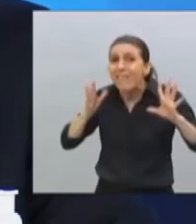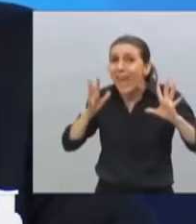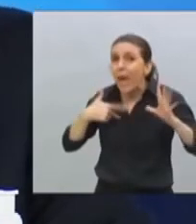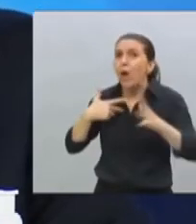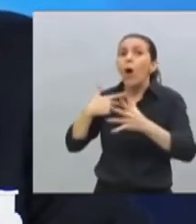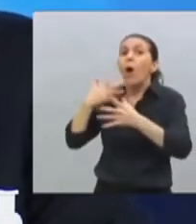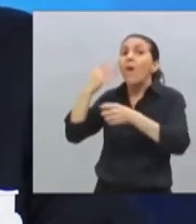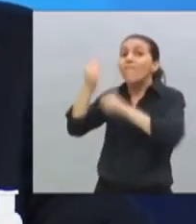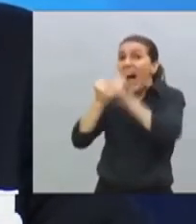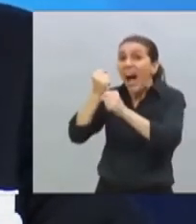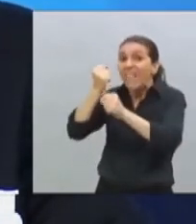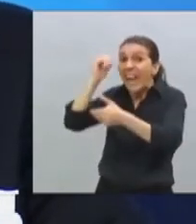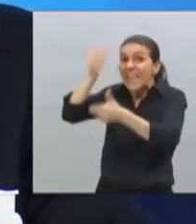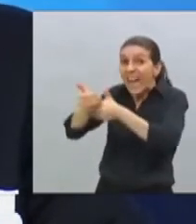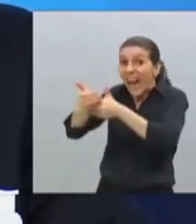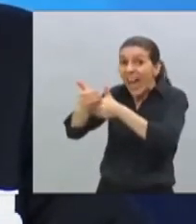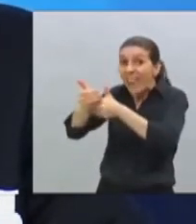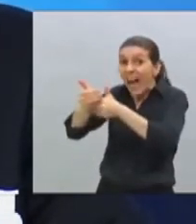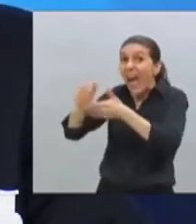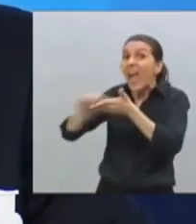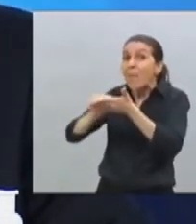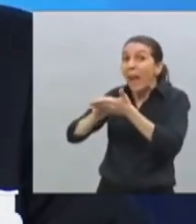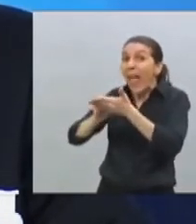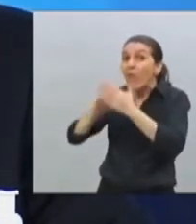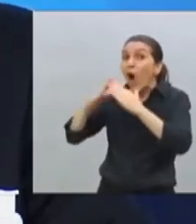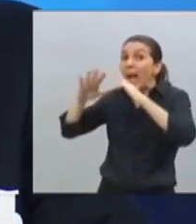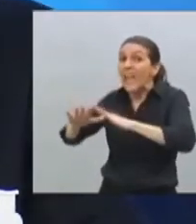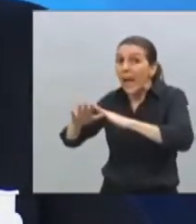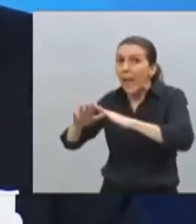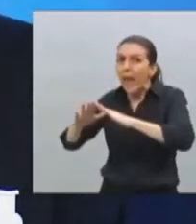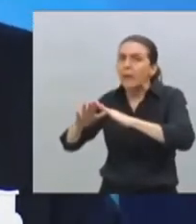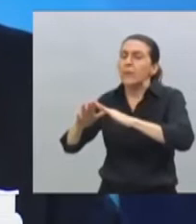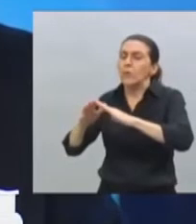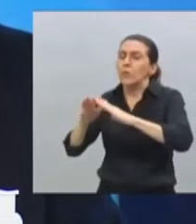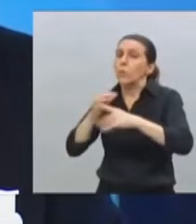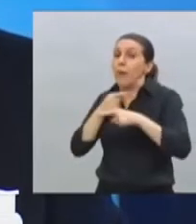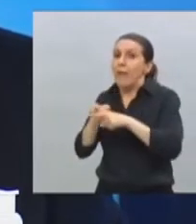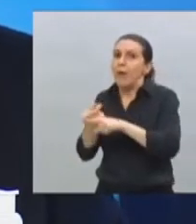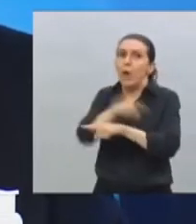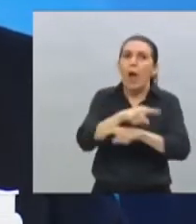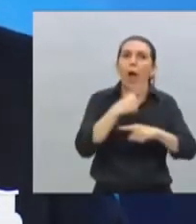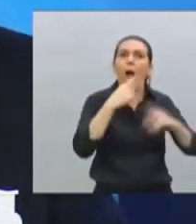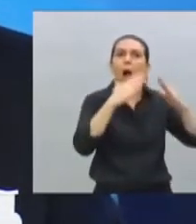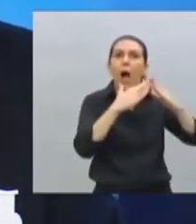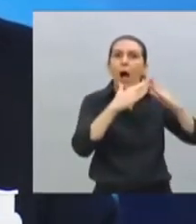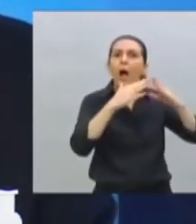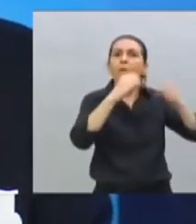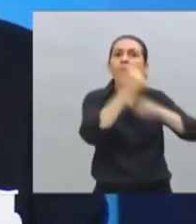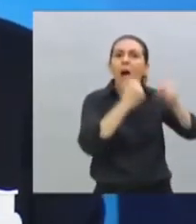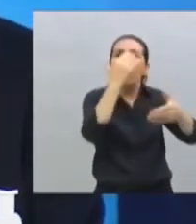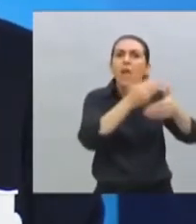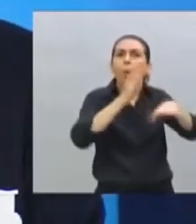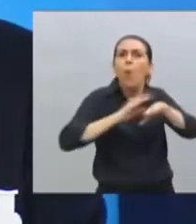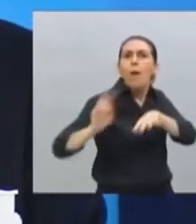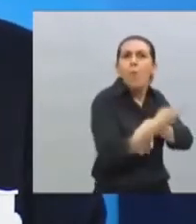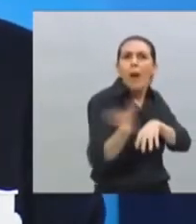entre regiones. Uh-huh. Nosotros estamos en una región. Cipolletti, yo tengo muchos compañeros, creo que muchísimos, uh-huh. que son